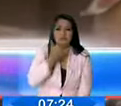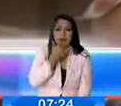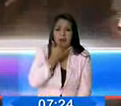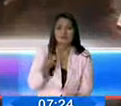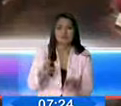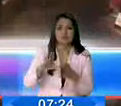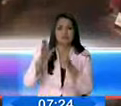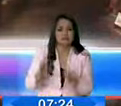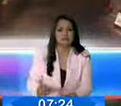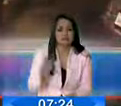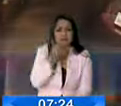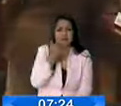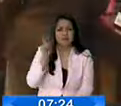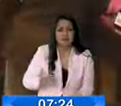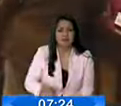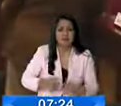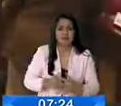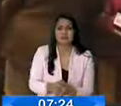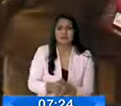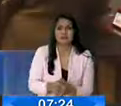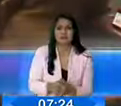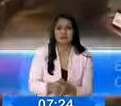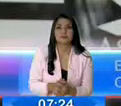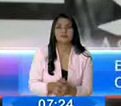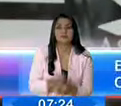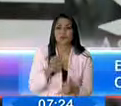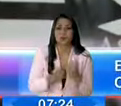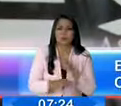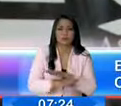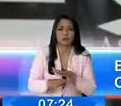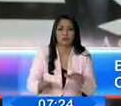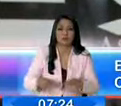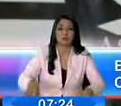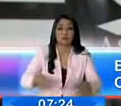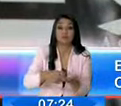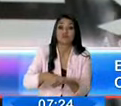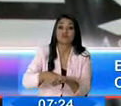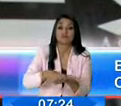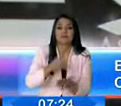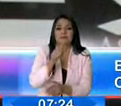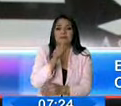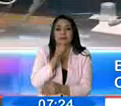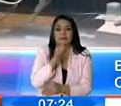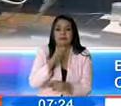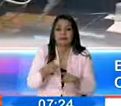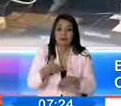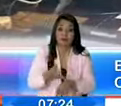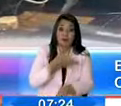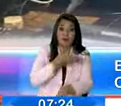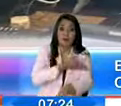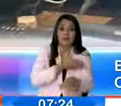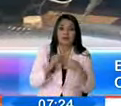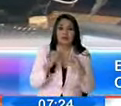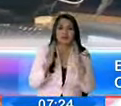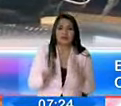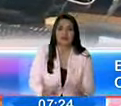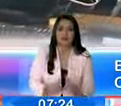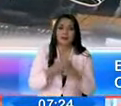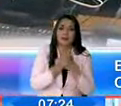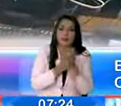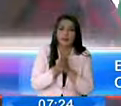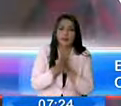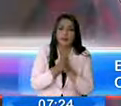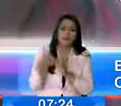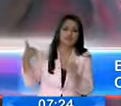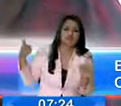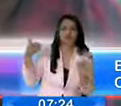Cancillería. Al final, la visión del oficialismo se impuso. La sesión se declaró en reserva, pero antes, los legisladores aprovecharon para